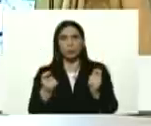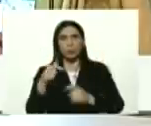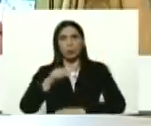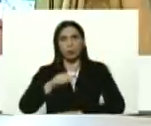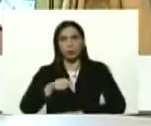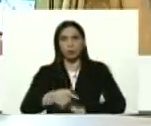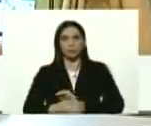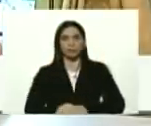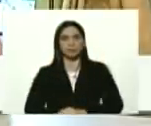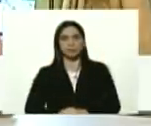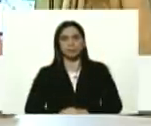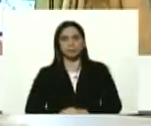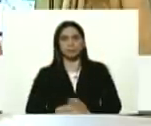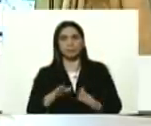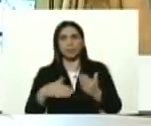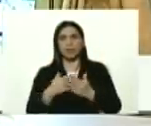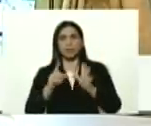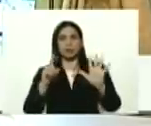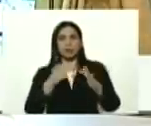llegado a